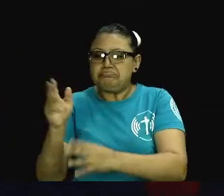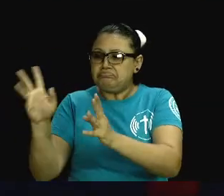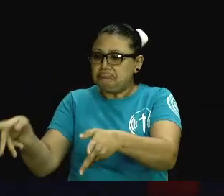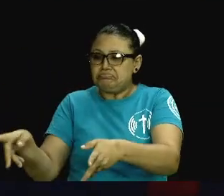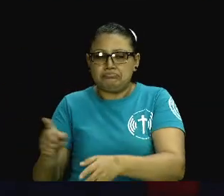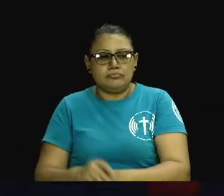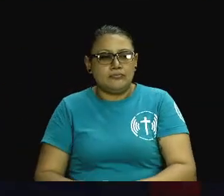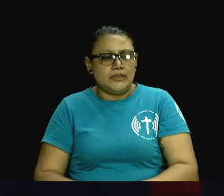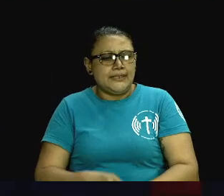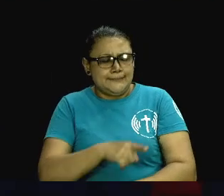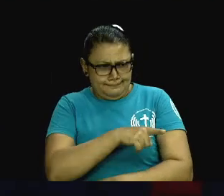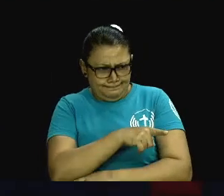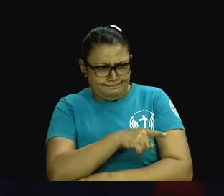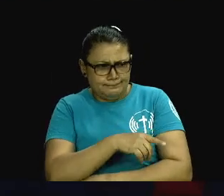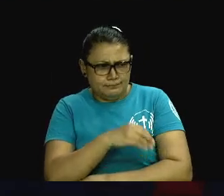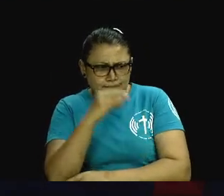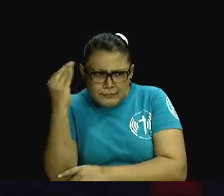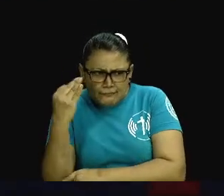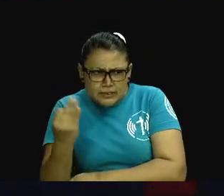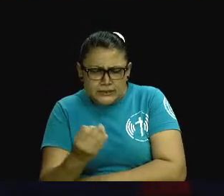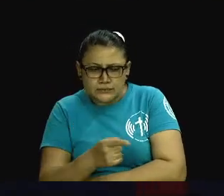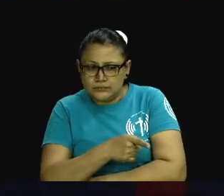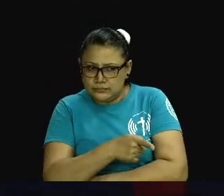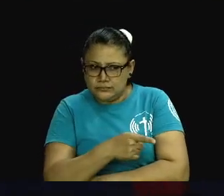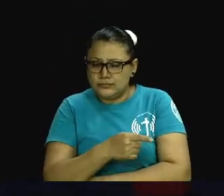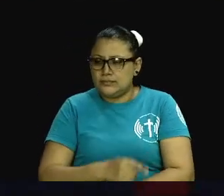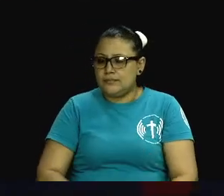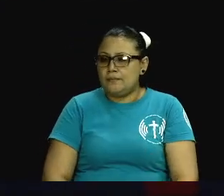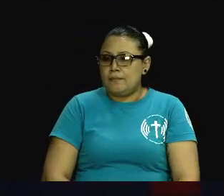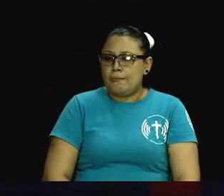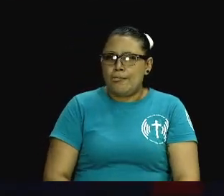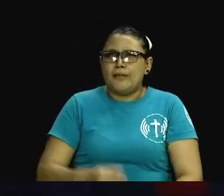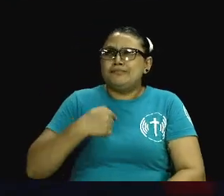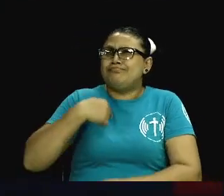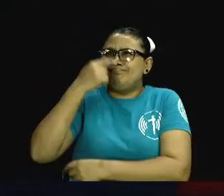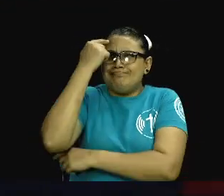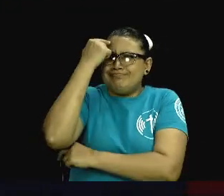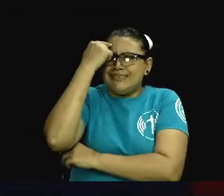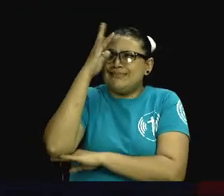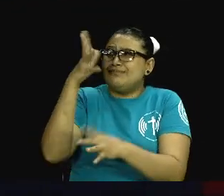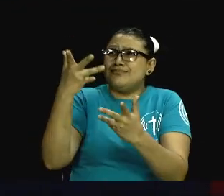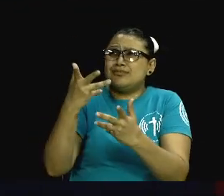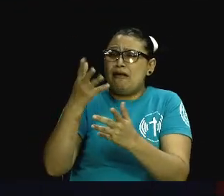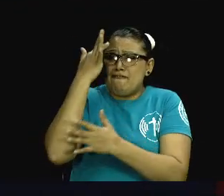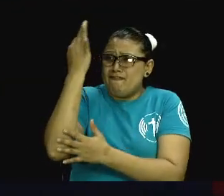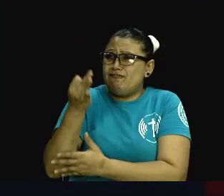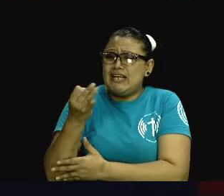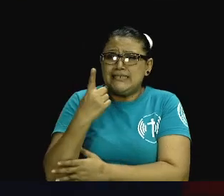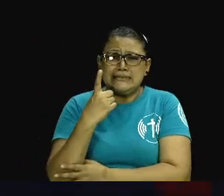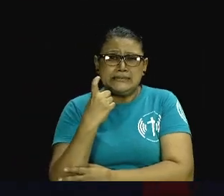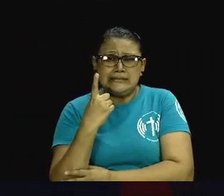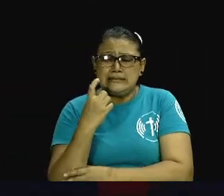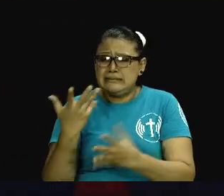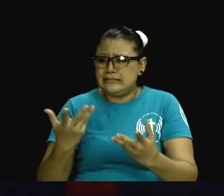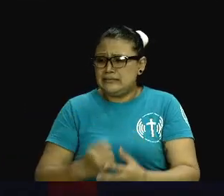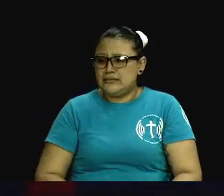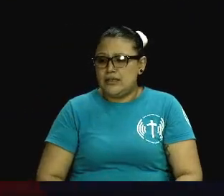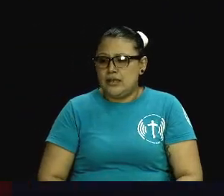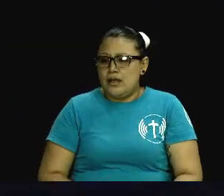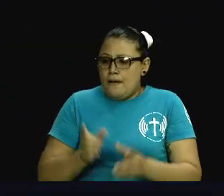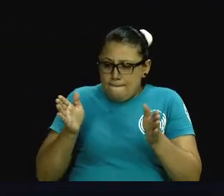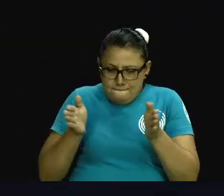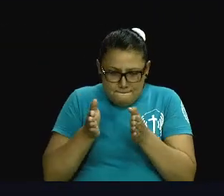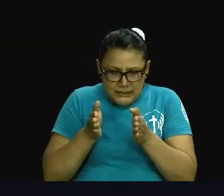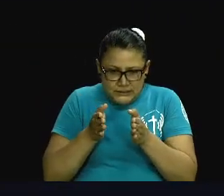decimos que tenemos fe y no nos fijamos que dios cuando hace algo lo hace entero no comienza a hacer cosas